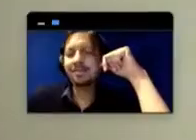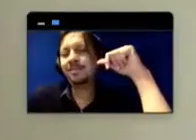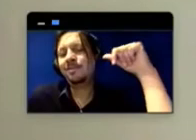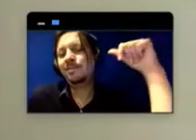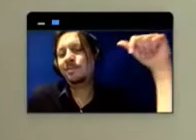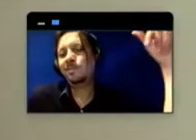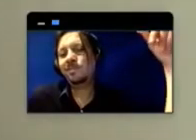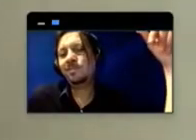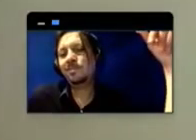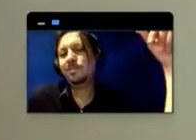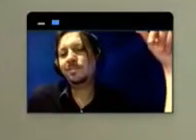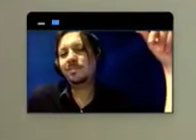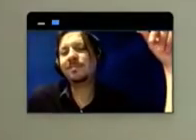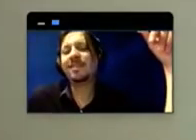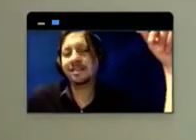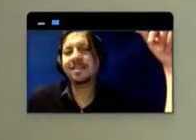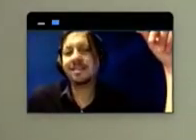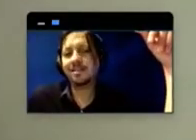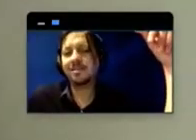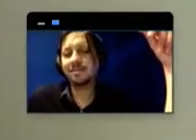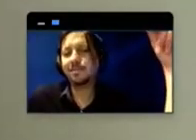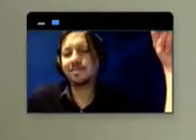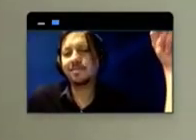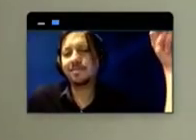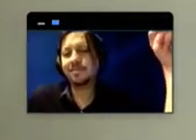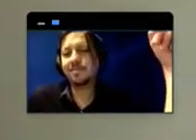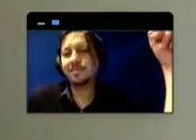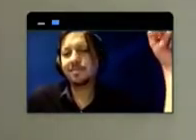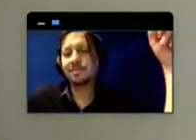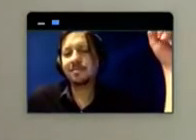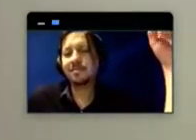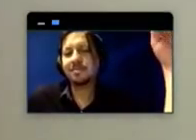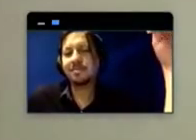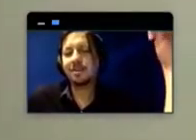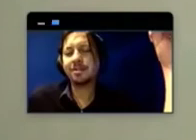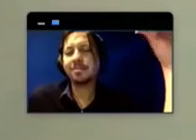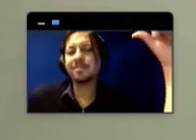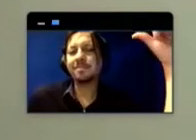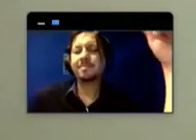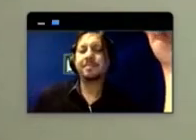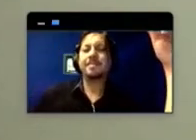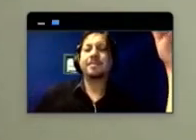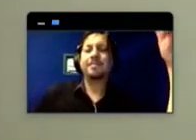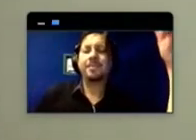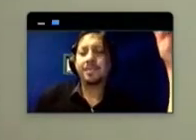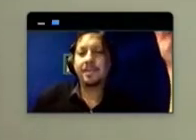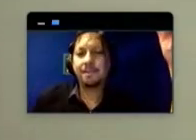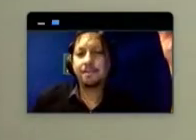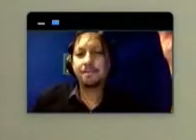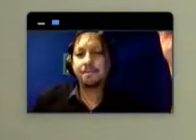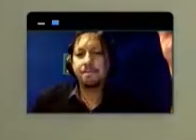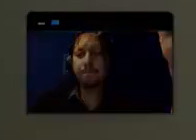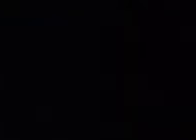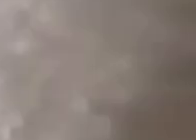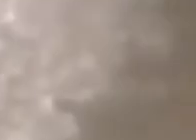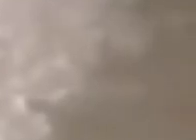Entonces uno tendría 15 días de noche continua para hacer observaciones astronómicas. Está bueno. Cosa que en ningún lugar de la Tierra se